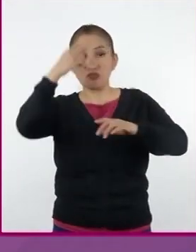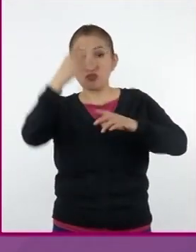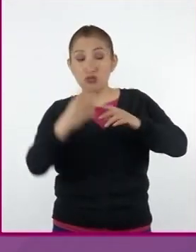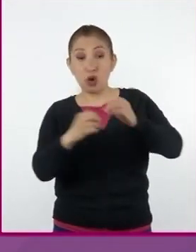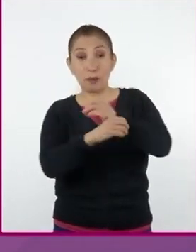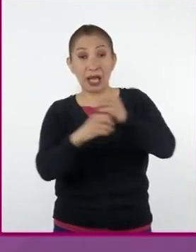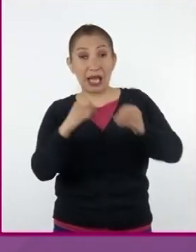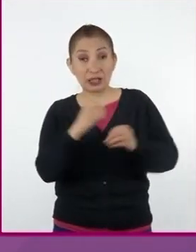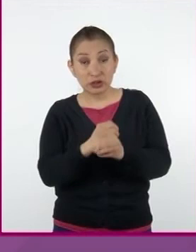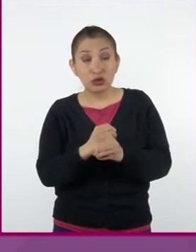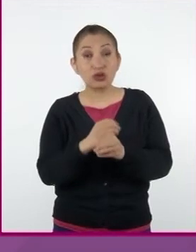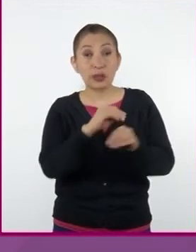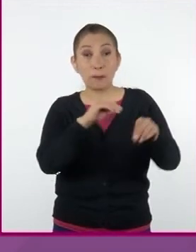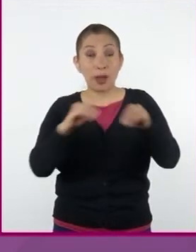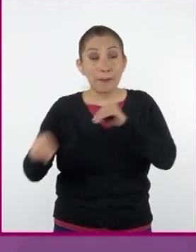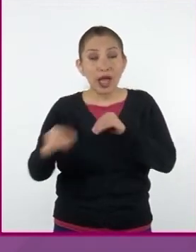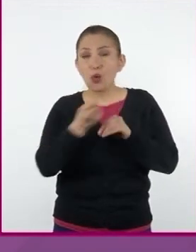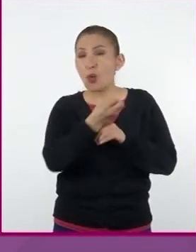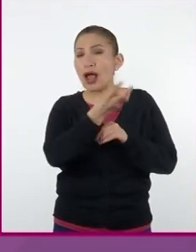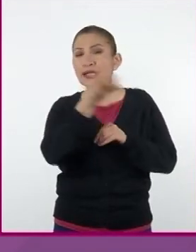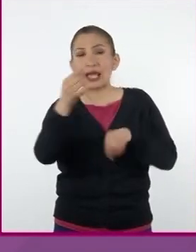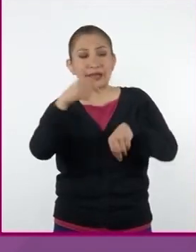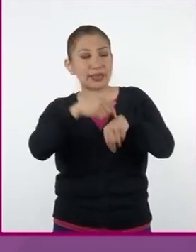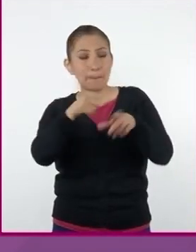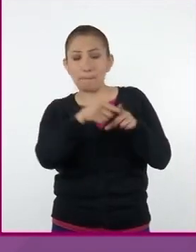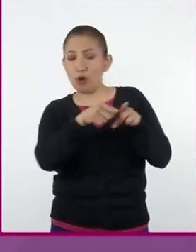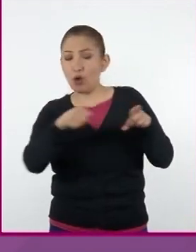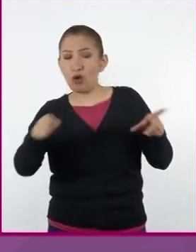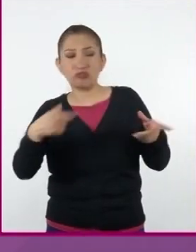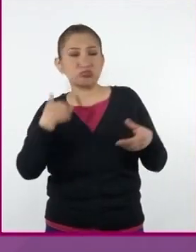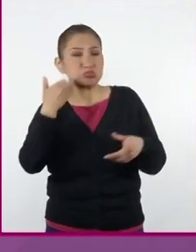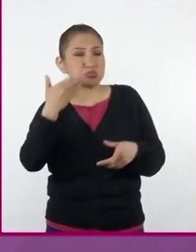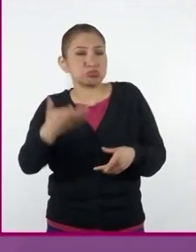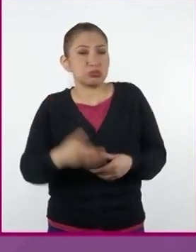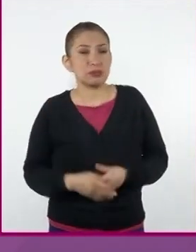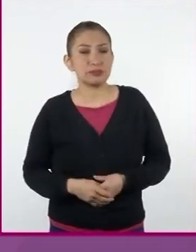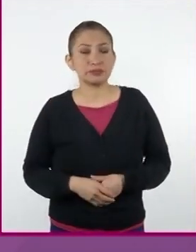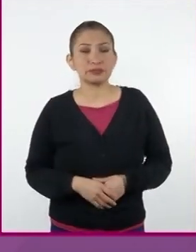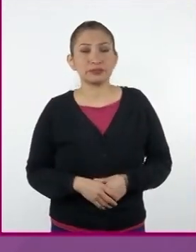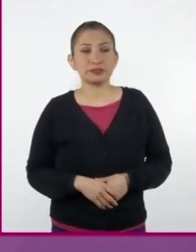objeto en movimiento durante cualquier tiempo de su recorrido.